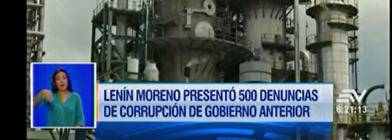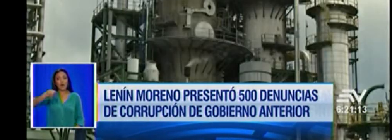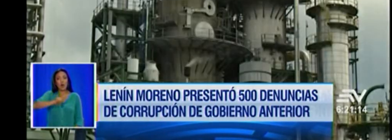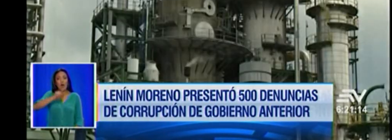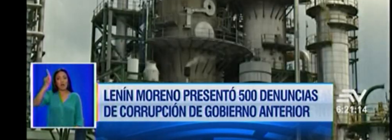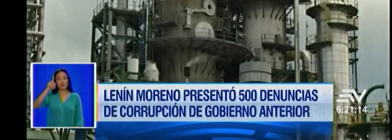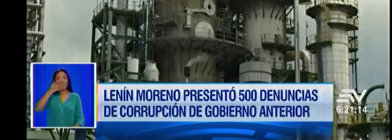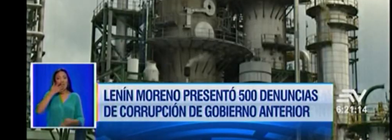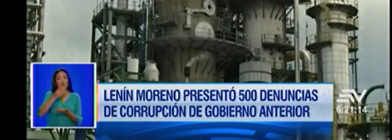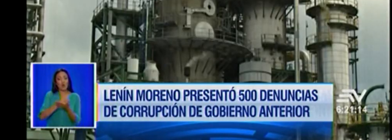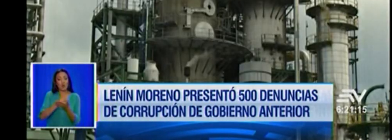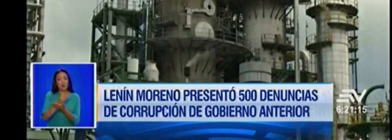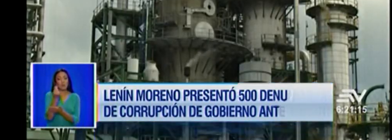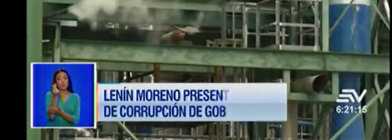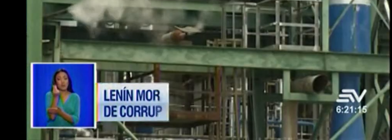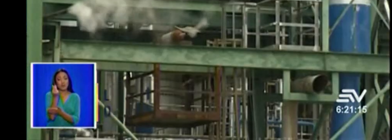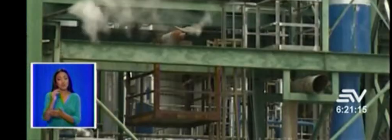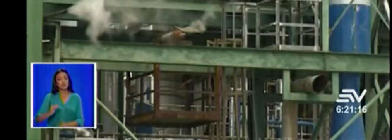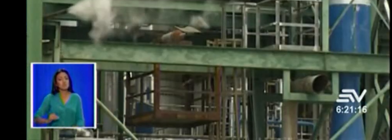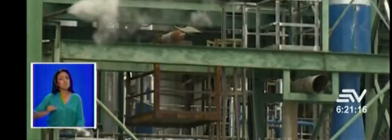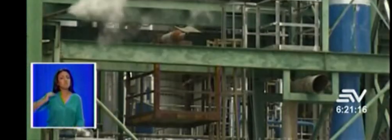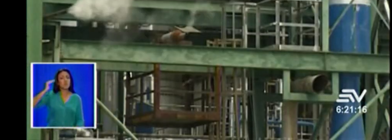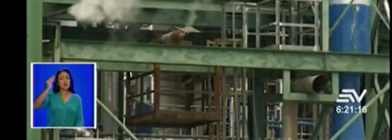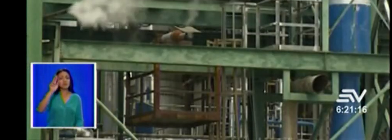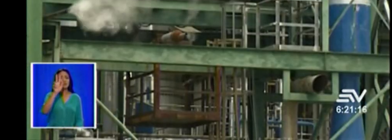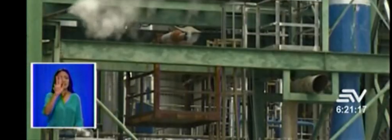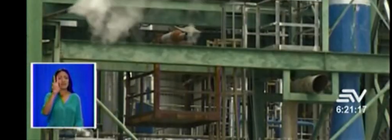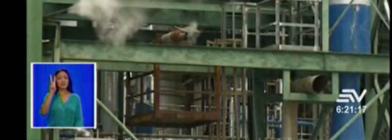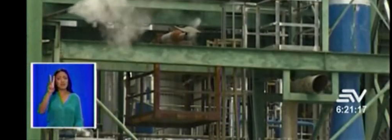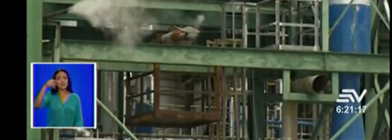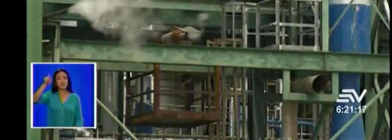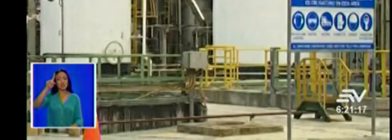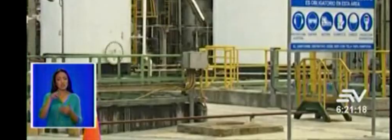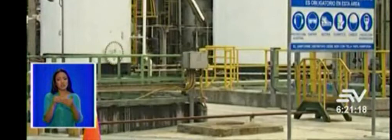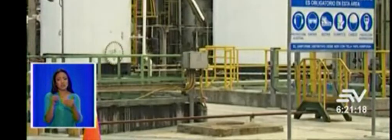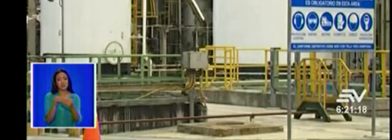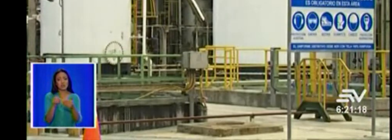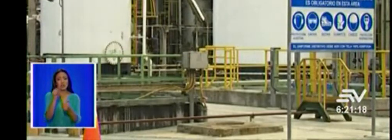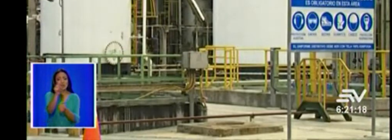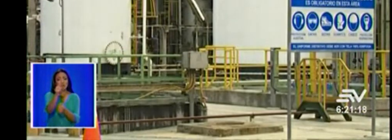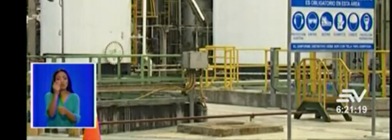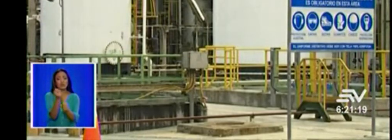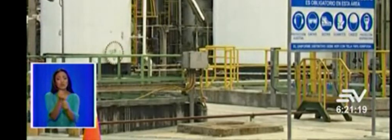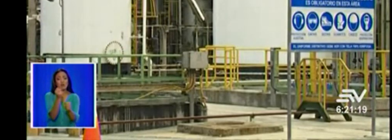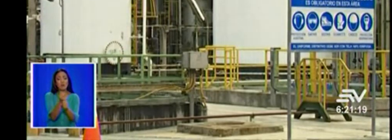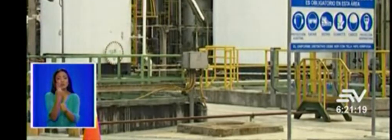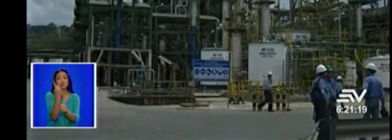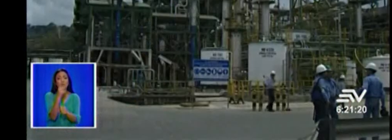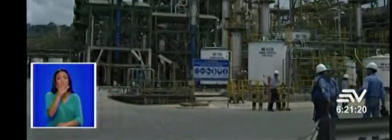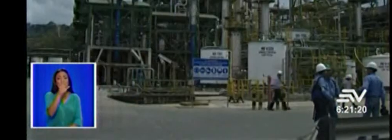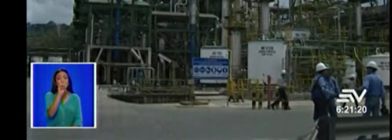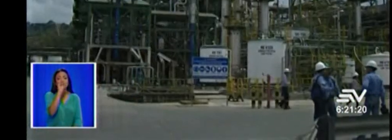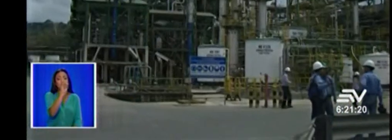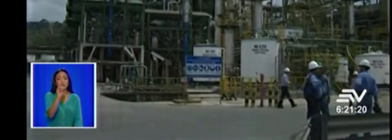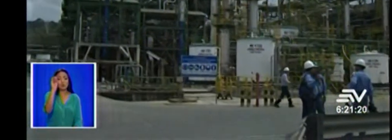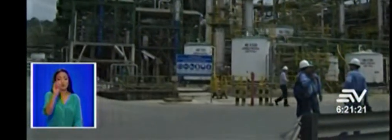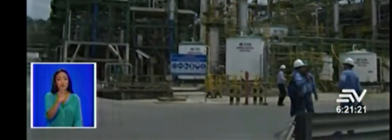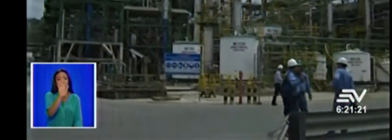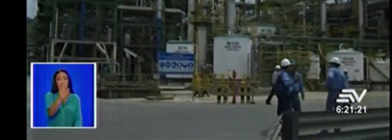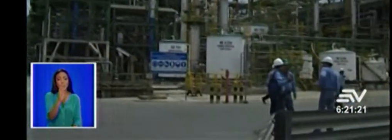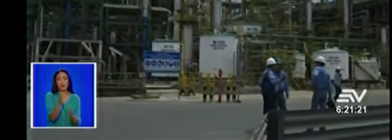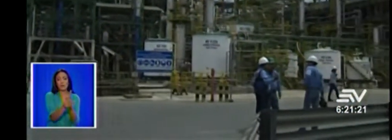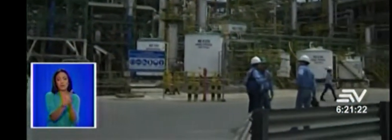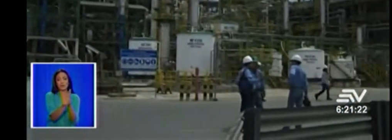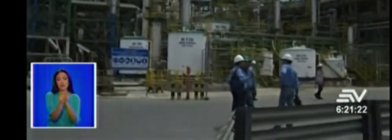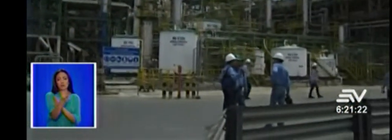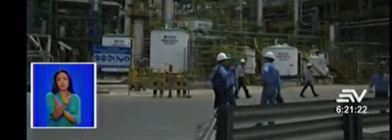tuvo un sobreprecio de $36 millones. Y la planta solo puede operar al 50% de su capacidad. Y